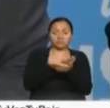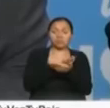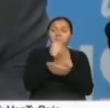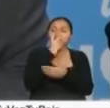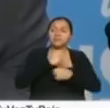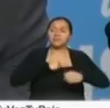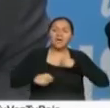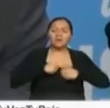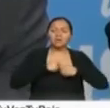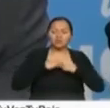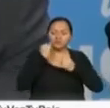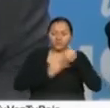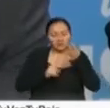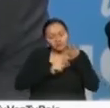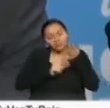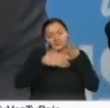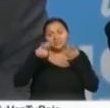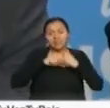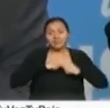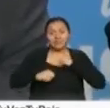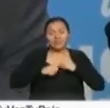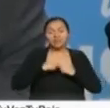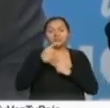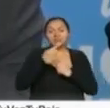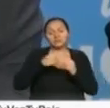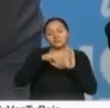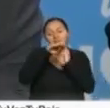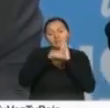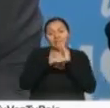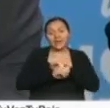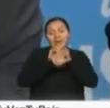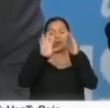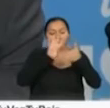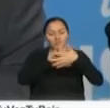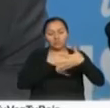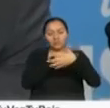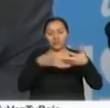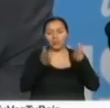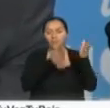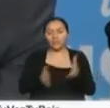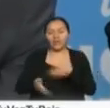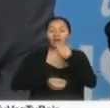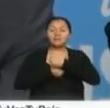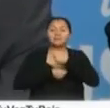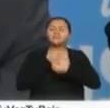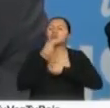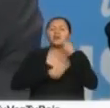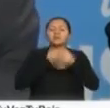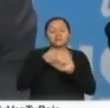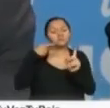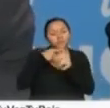en mayo, a finales de mayo, el 30 de mayo, el protocolo establece claramente la ruta de actuación. En este caso, tenía que